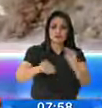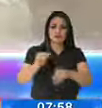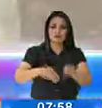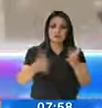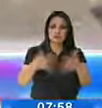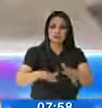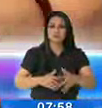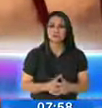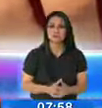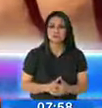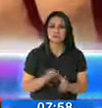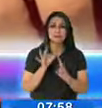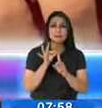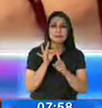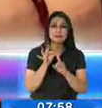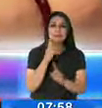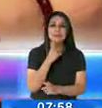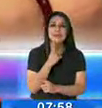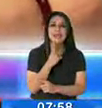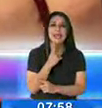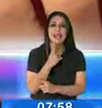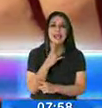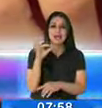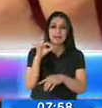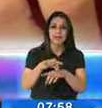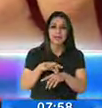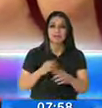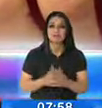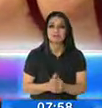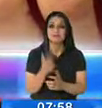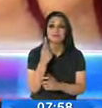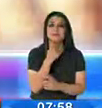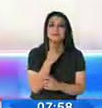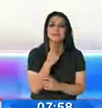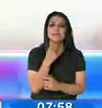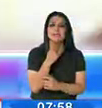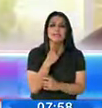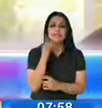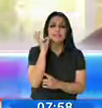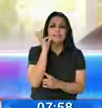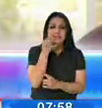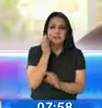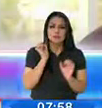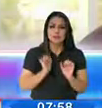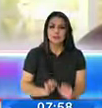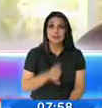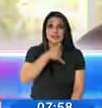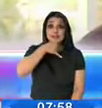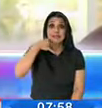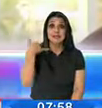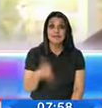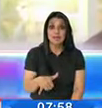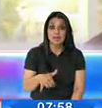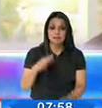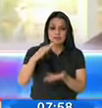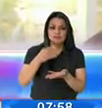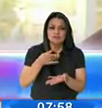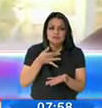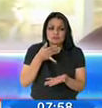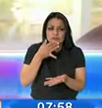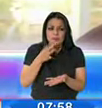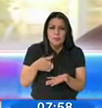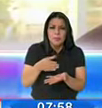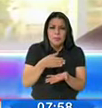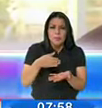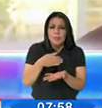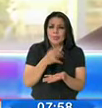ingredientes. El principal, la miel de abeja. Son tres sabores muy exquisitos porque esta cerveza tiene cuerpo, tiene olor, tiene muy buen